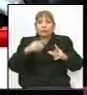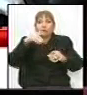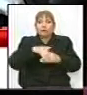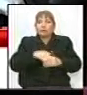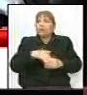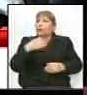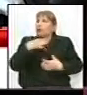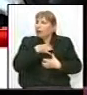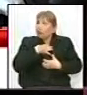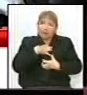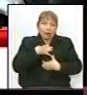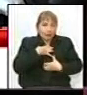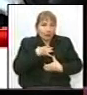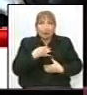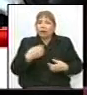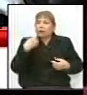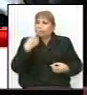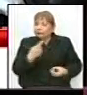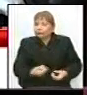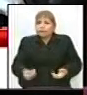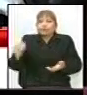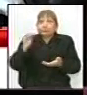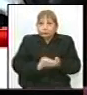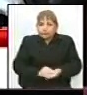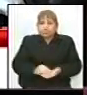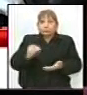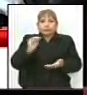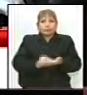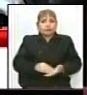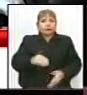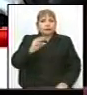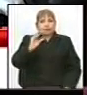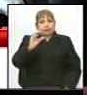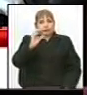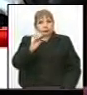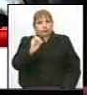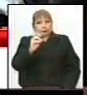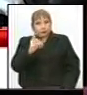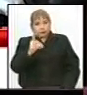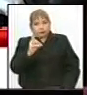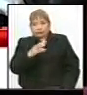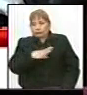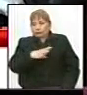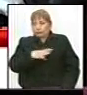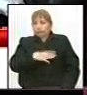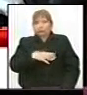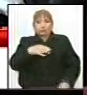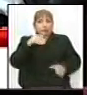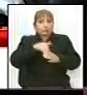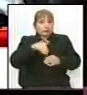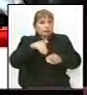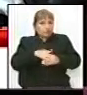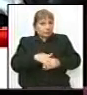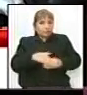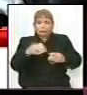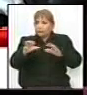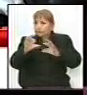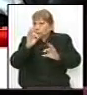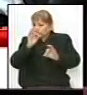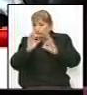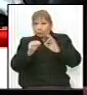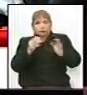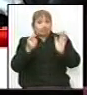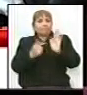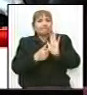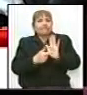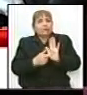lo hemos venido haciendo, está incluido en el código de procesos electorales, de elecciones, que ha